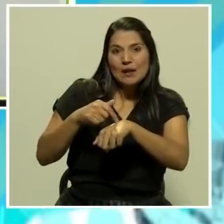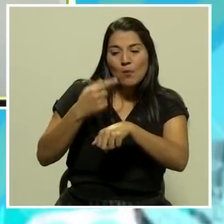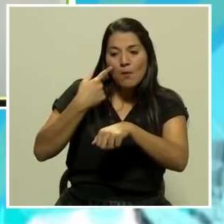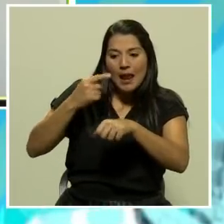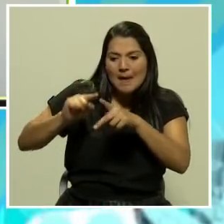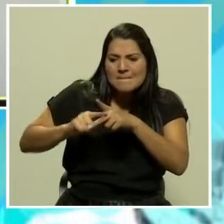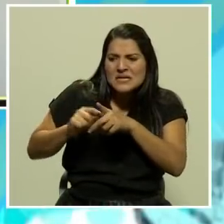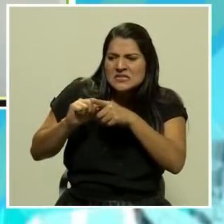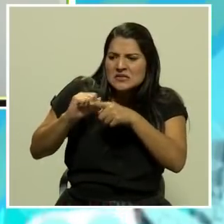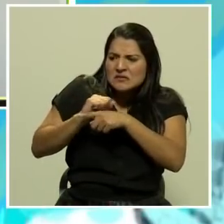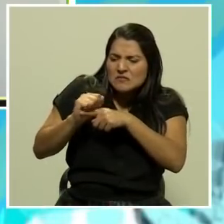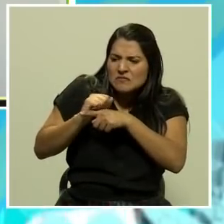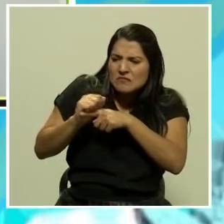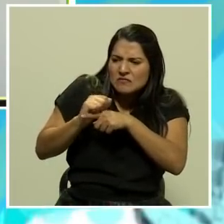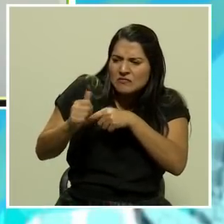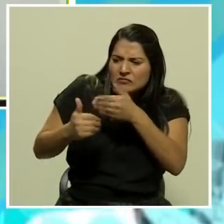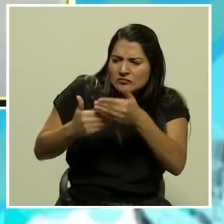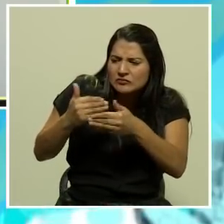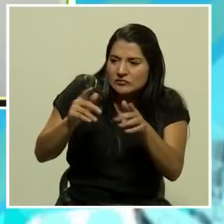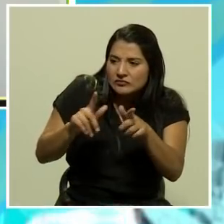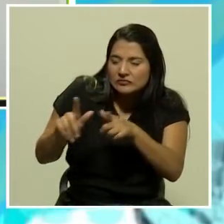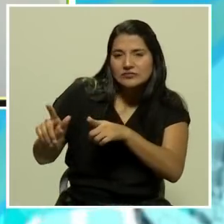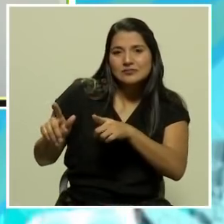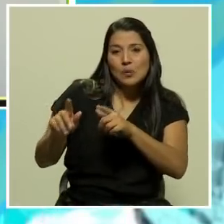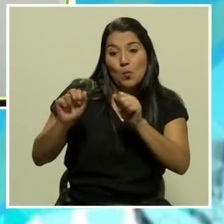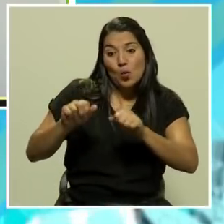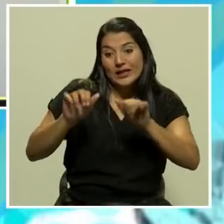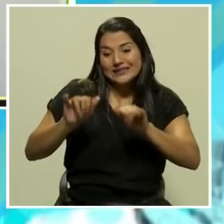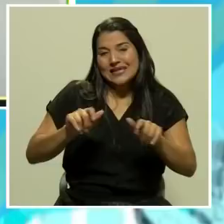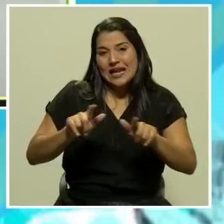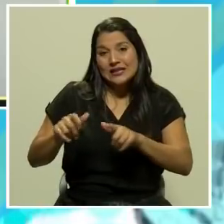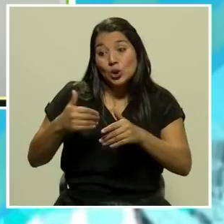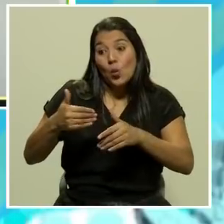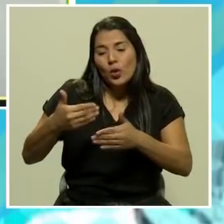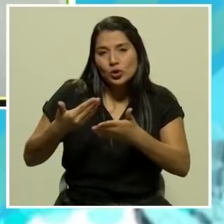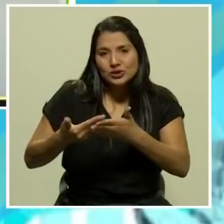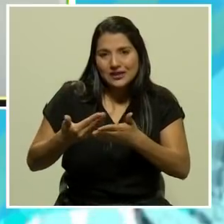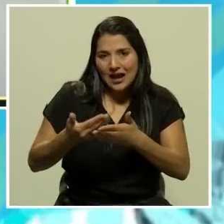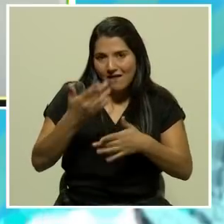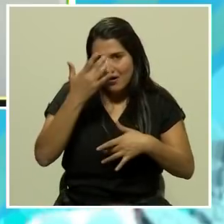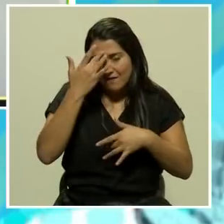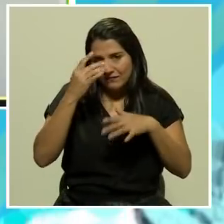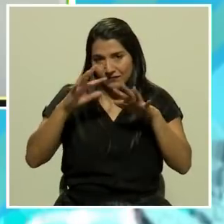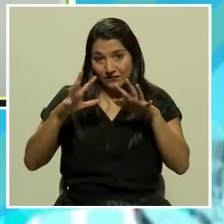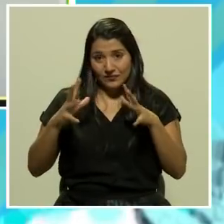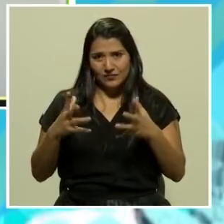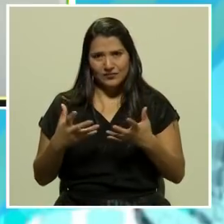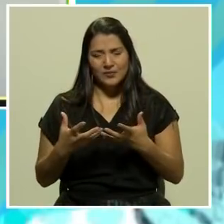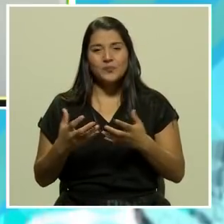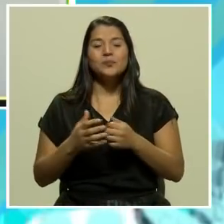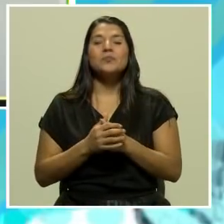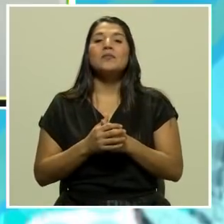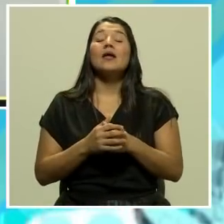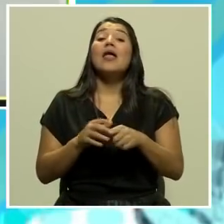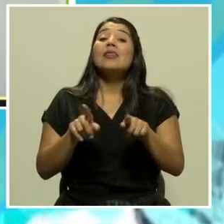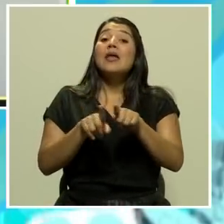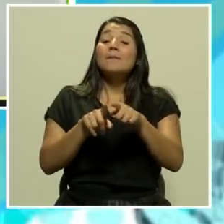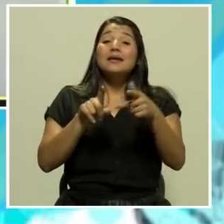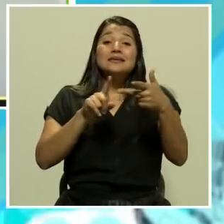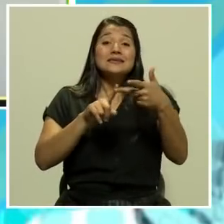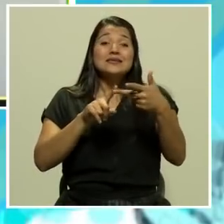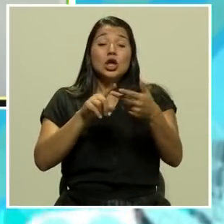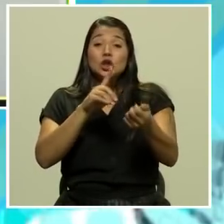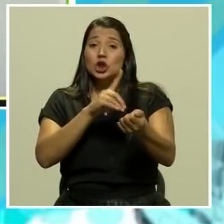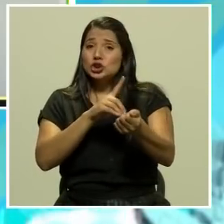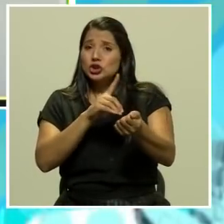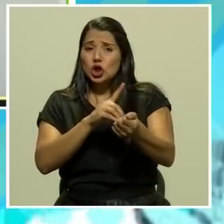oro en América Latina para poder recibir esta pandemia. Por otro lado, los médicos tampoco